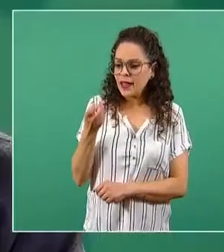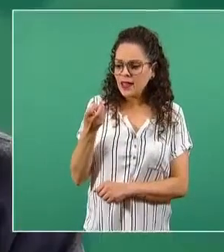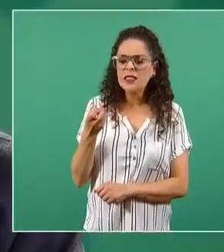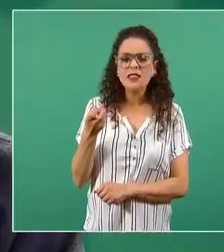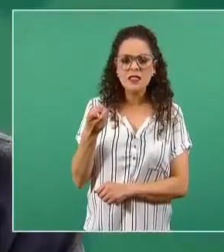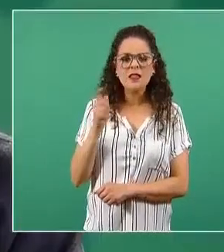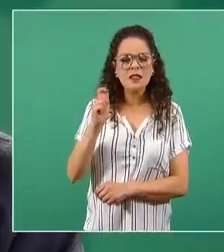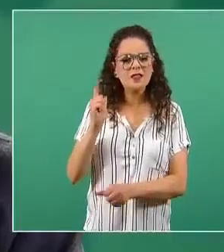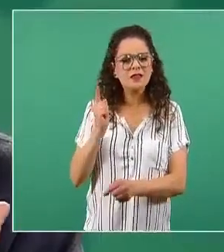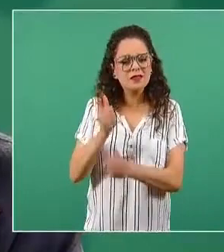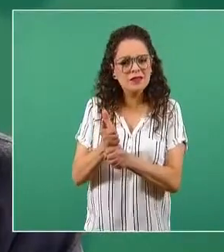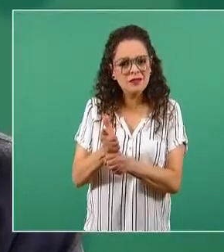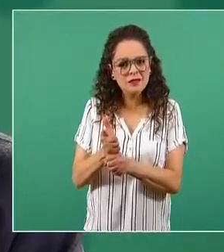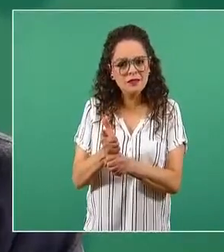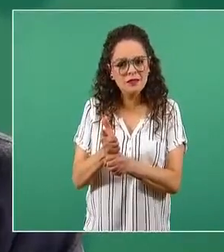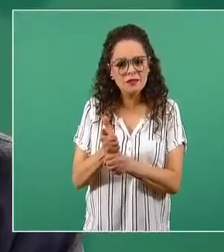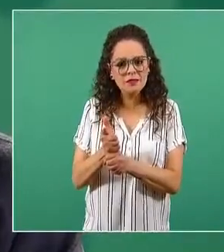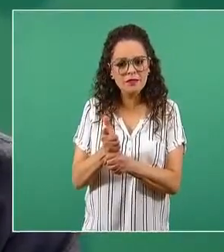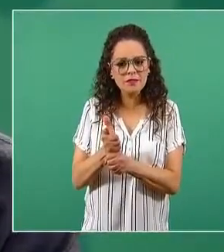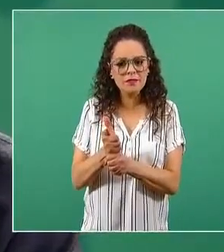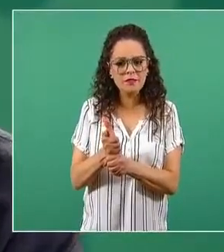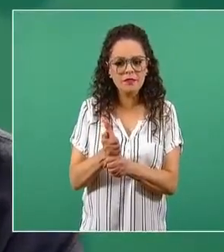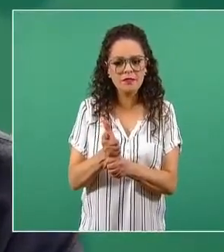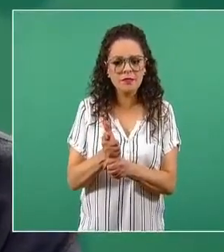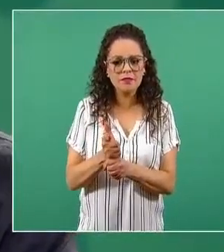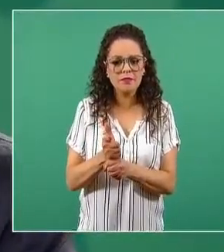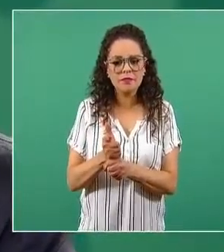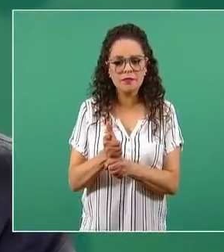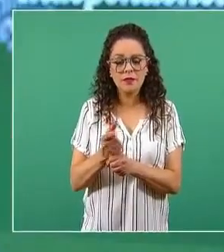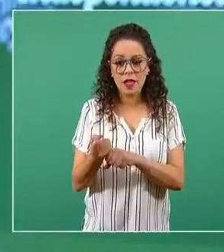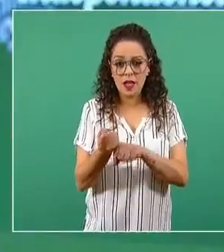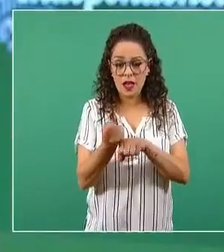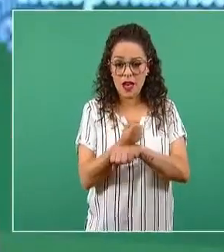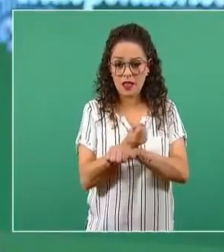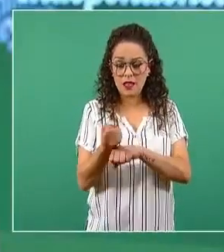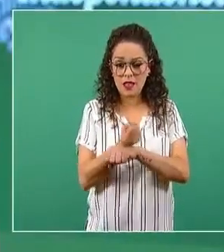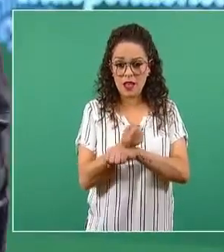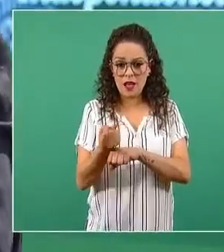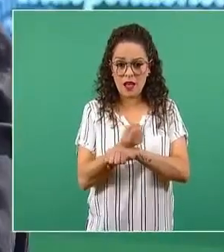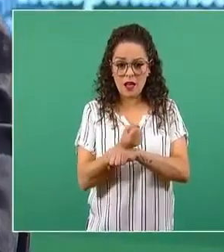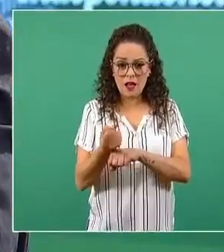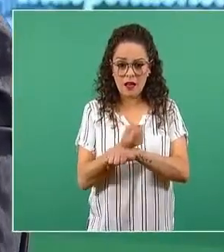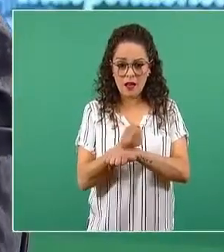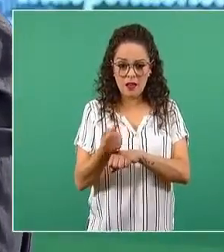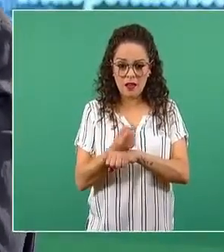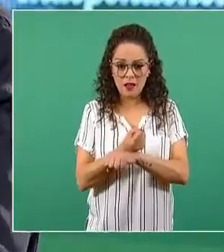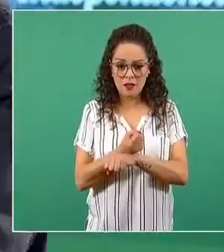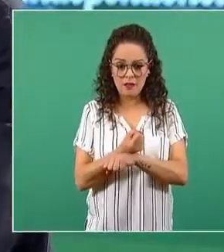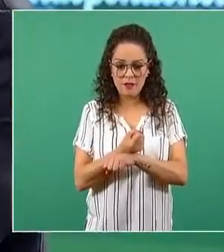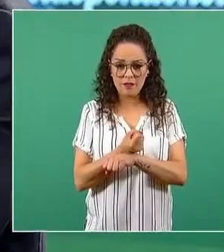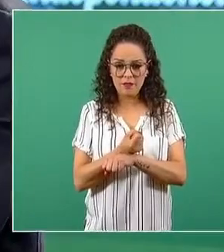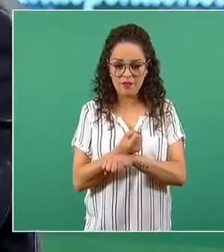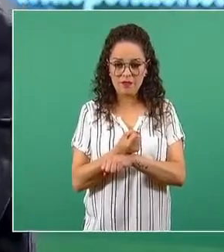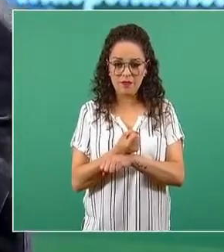detectan son los anticuerpos en la sangre o en el plasma o el suero